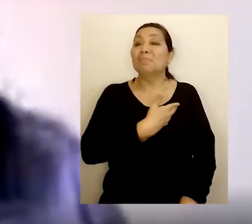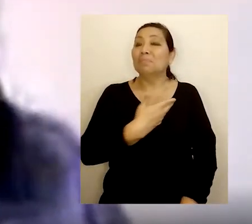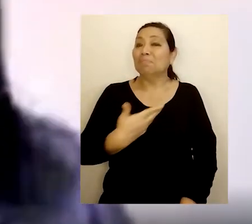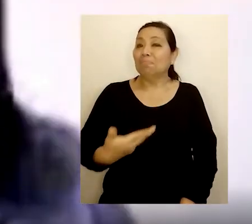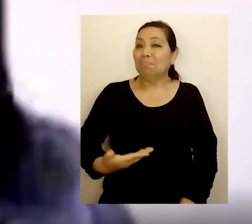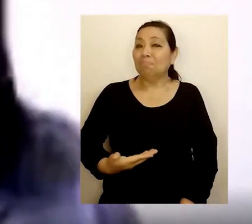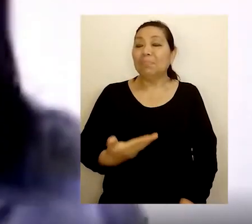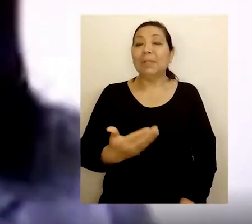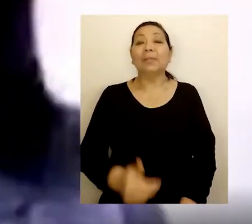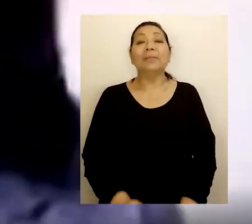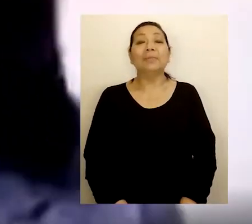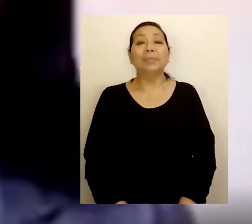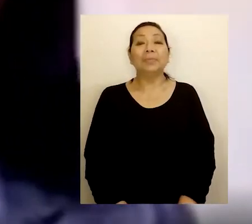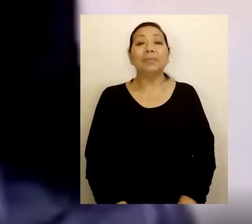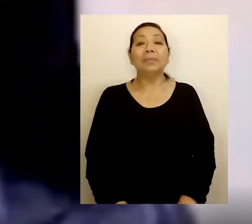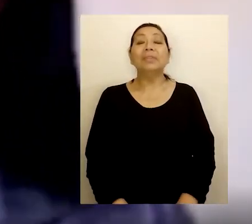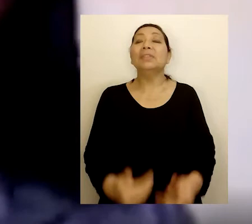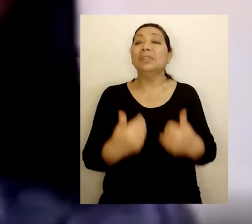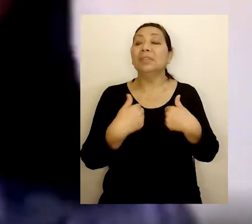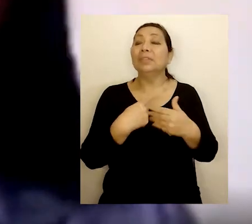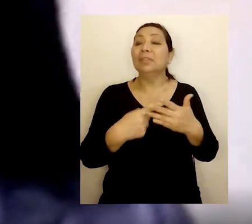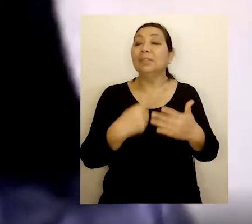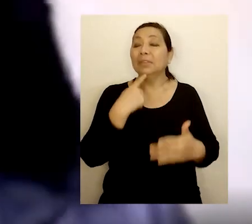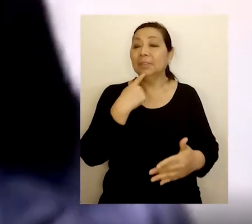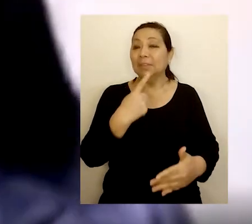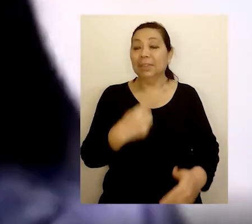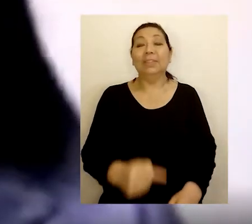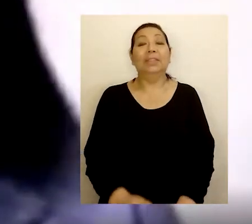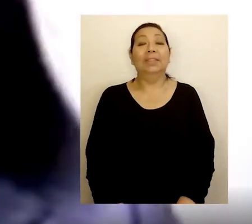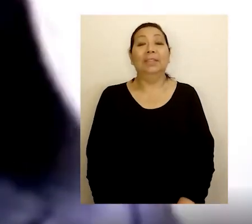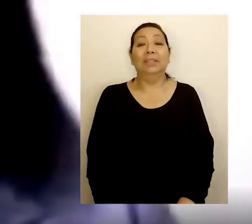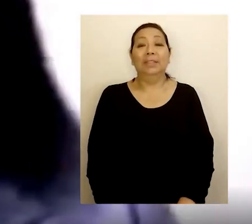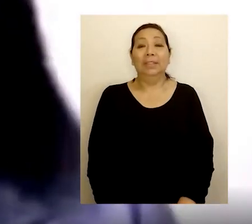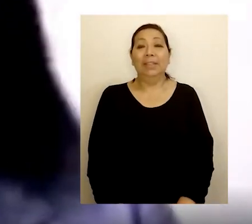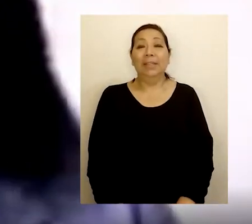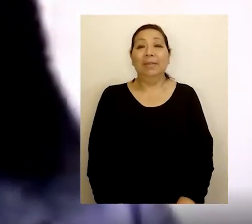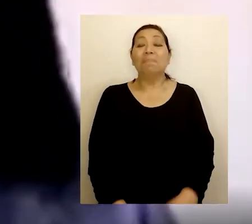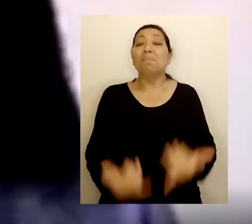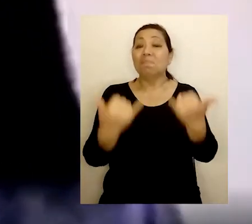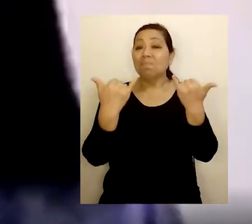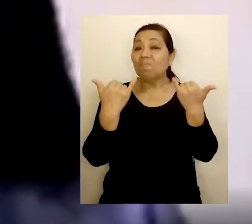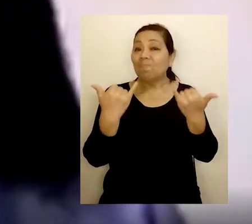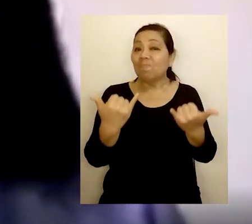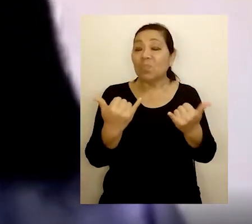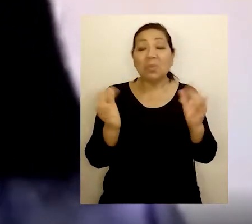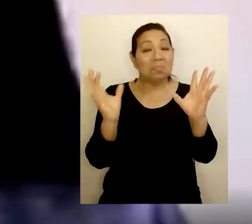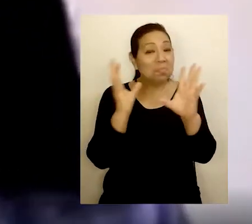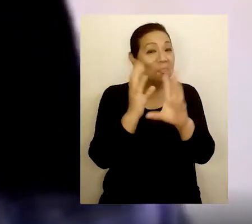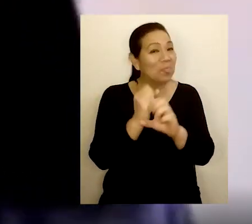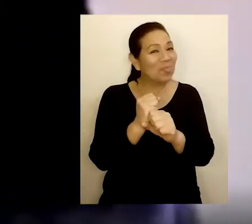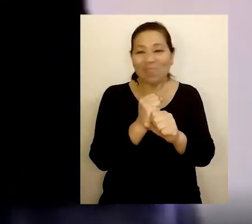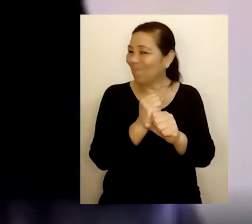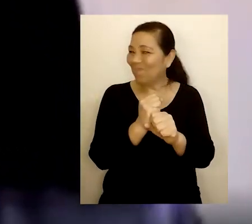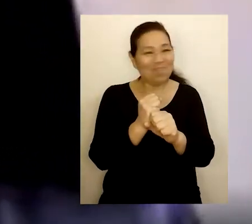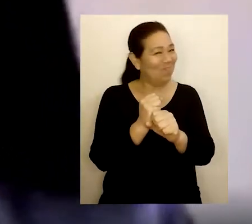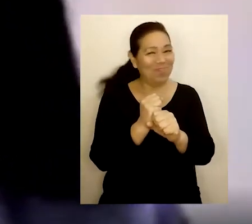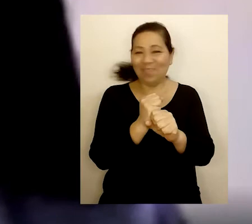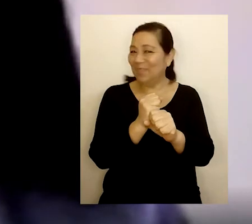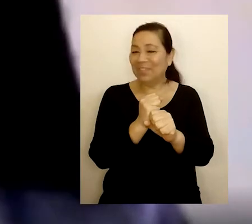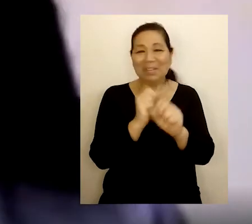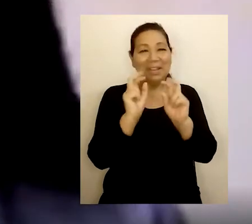presidenta, debo precisar lo siguiente. En este caso concreto, no existe